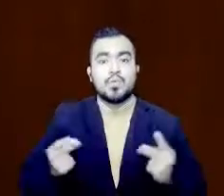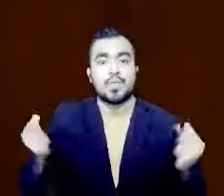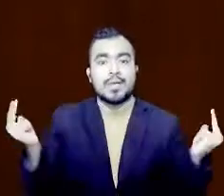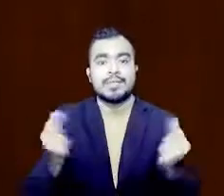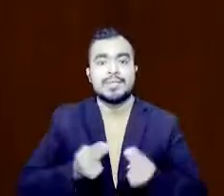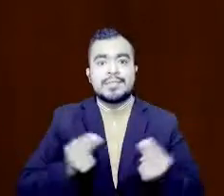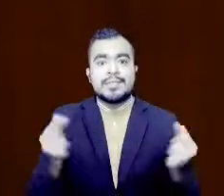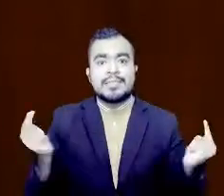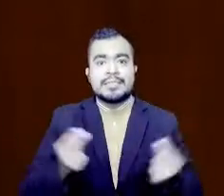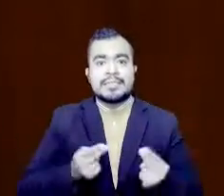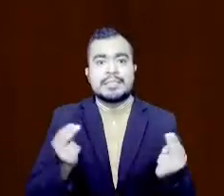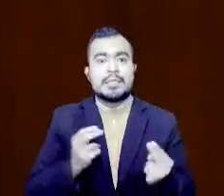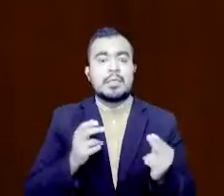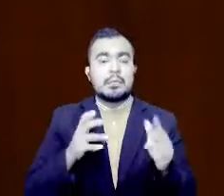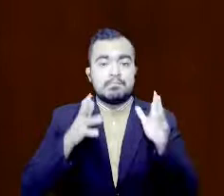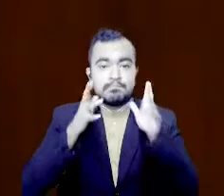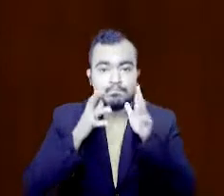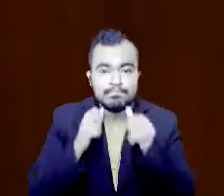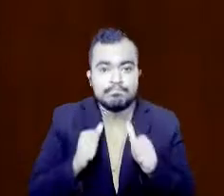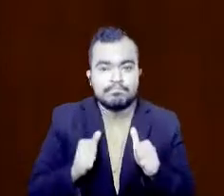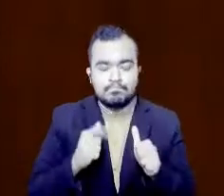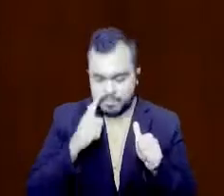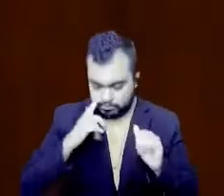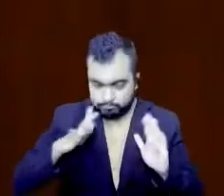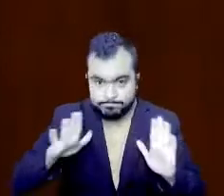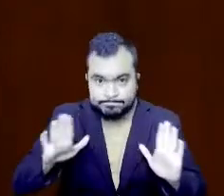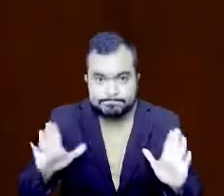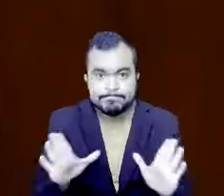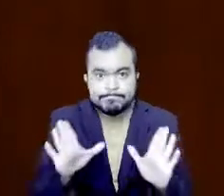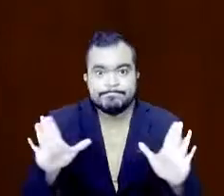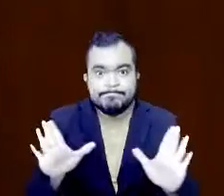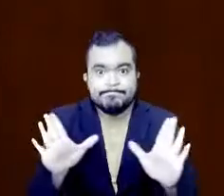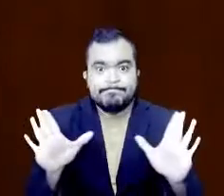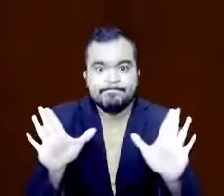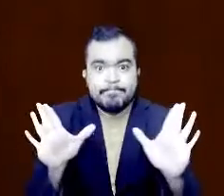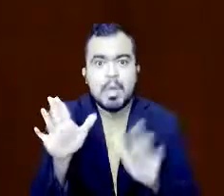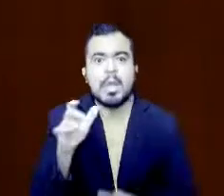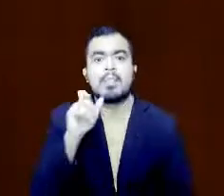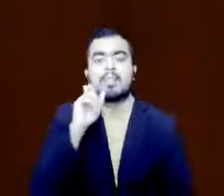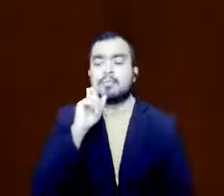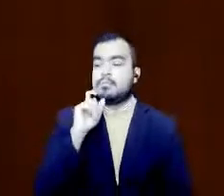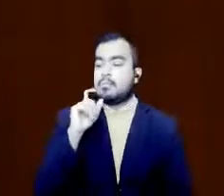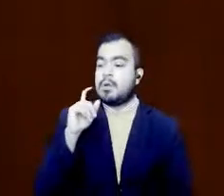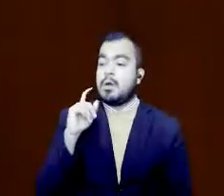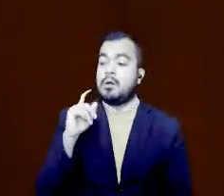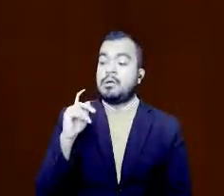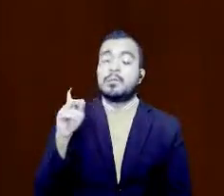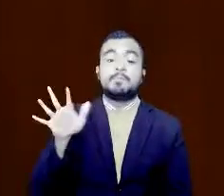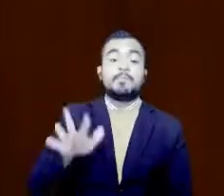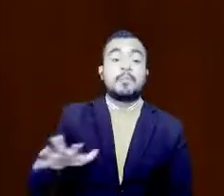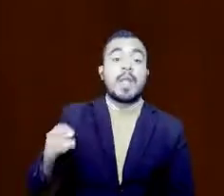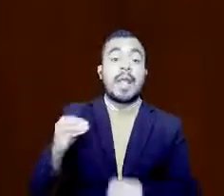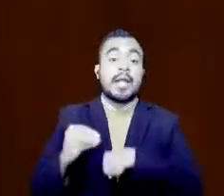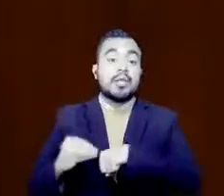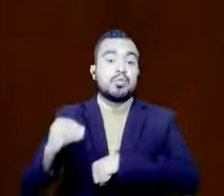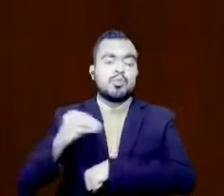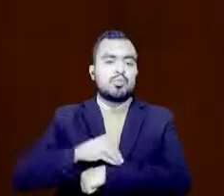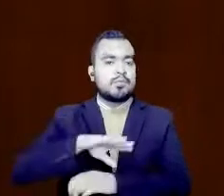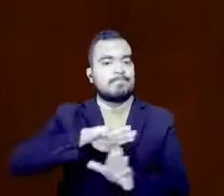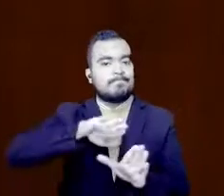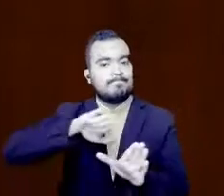un impulso real a este sector, haciendo a un lado la común excusa, falta de